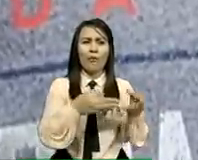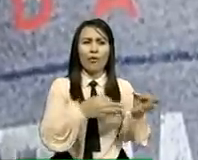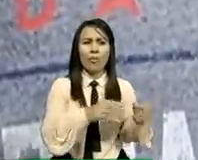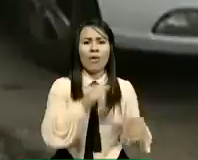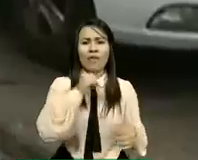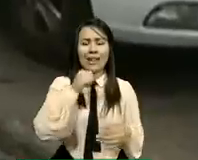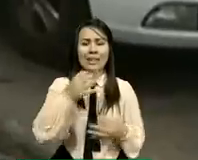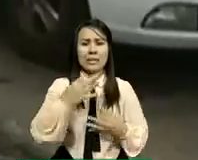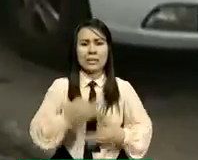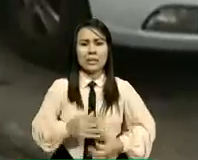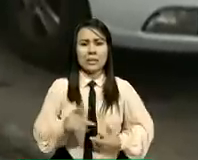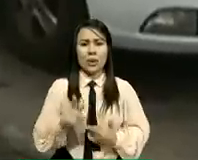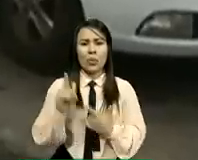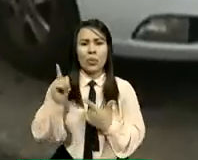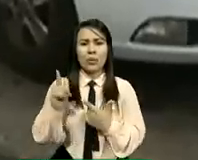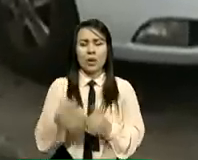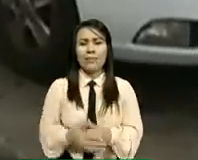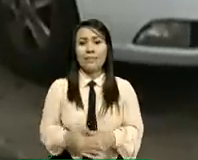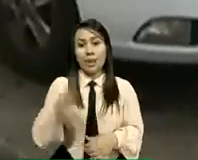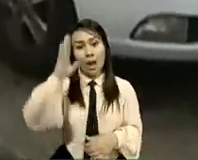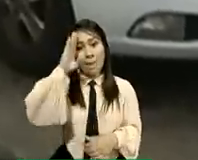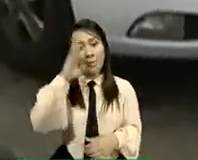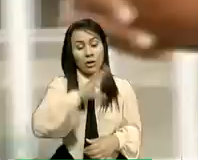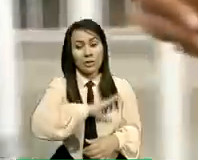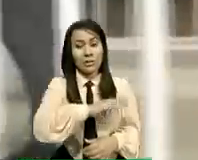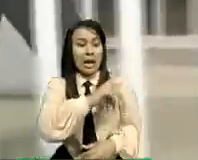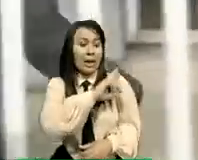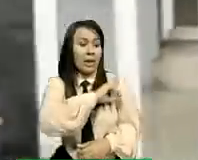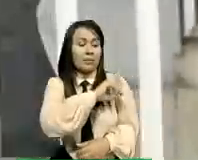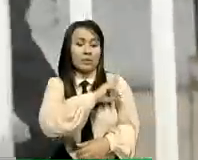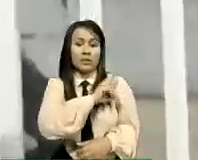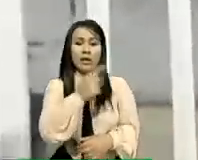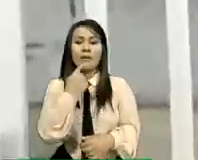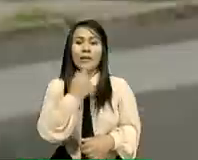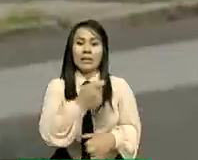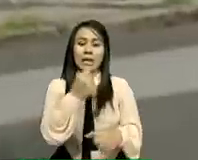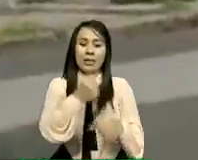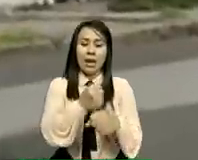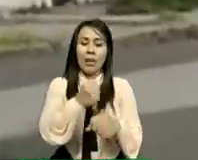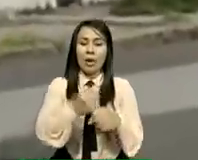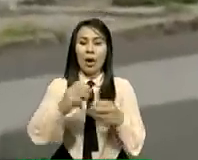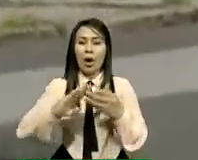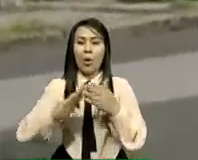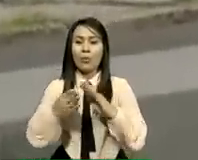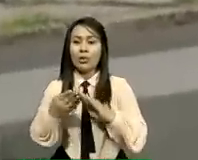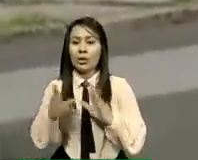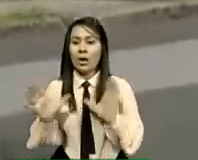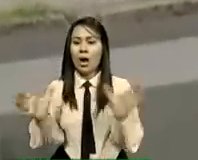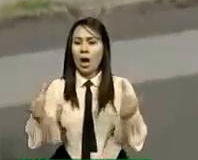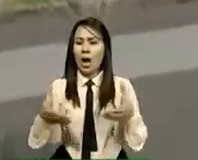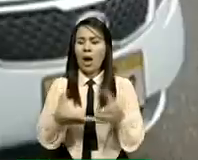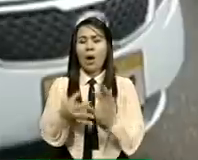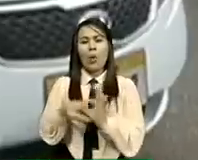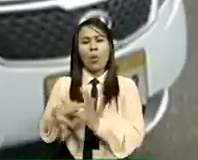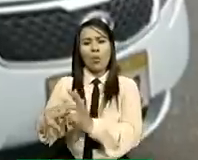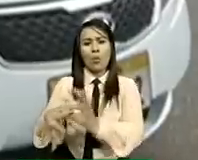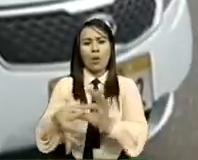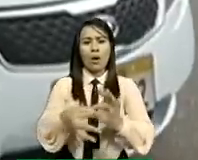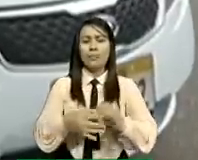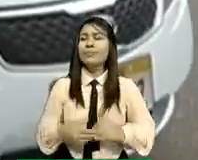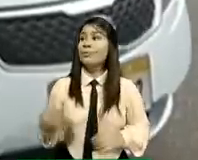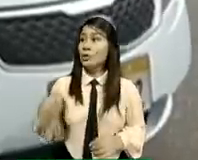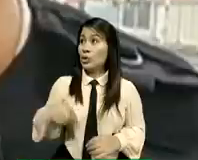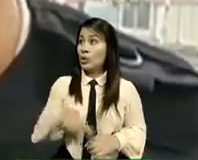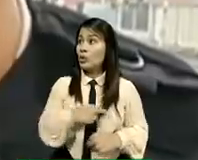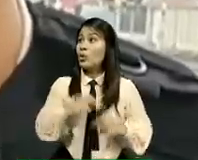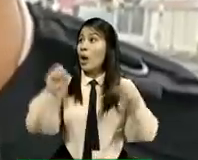inseguridad. La policía encargada del sector propone un trabajo mancomunado para reducir el índice delictivo. Hemos logrado que